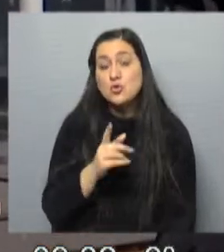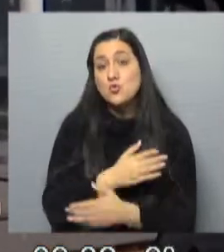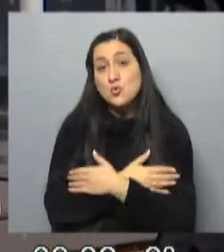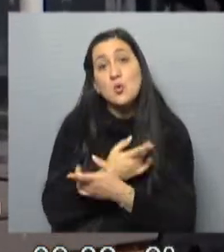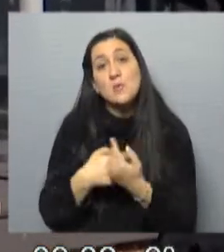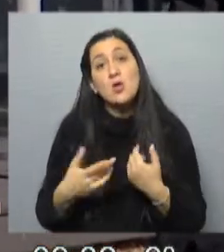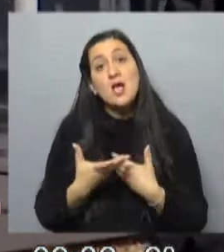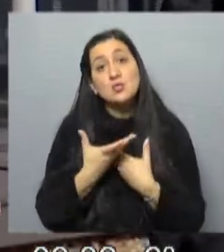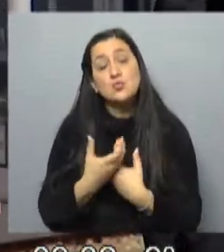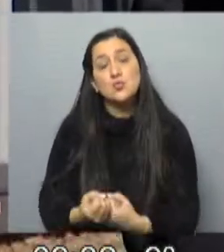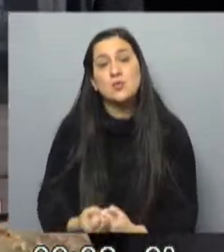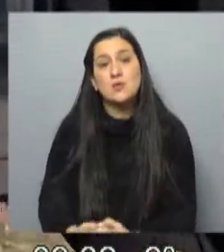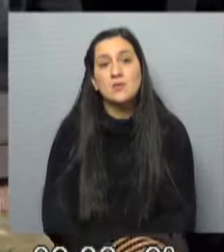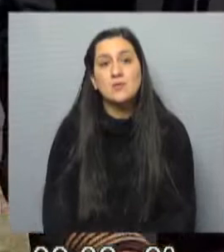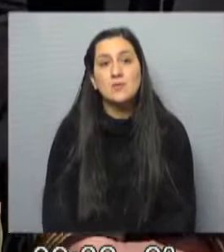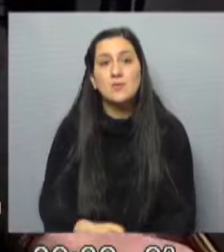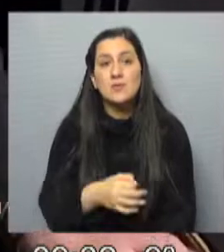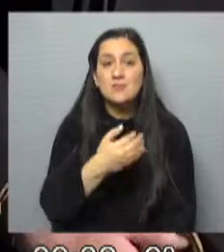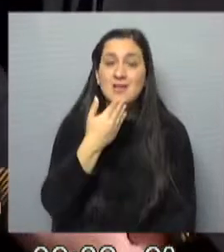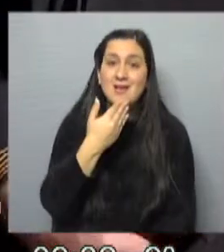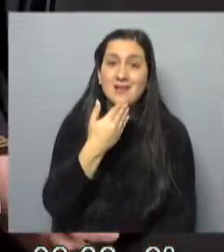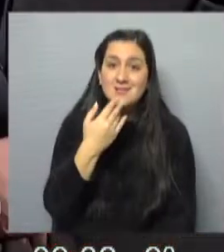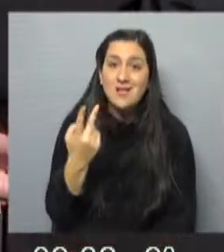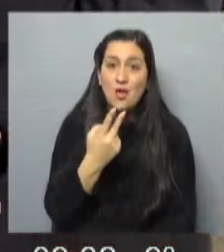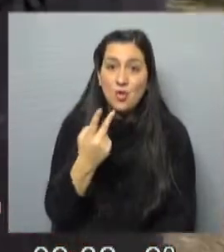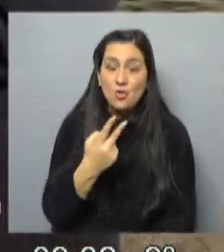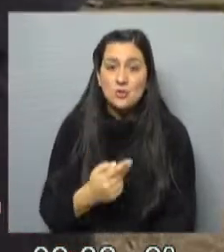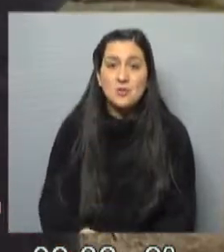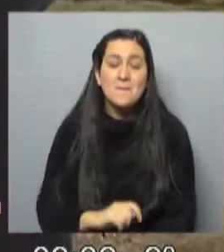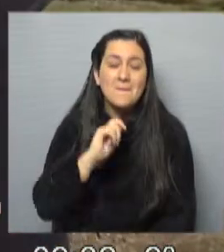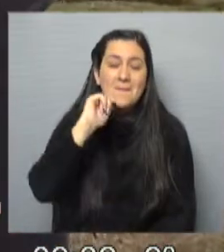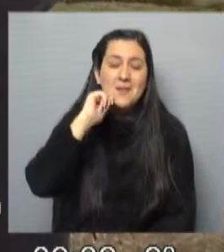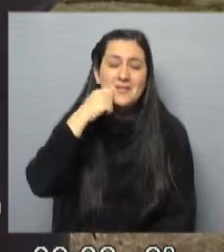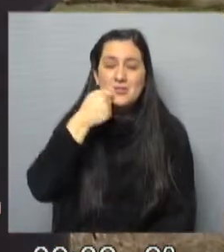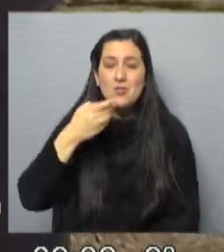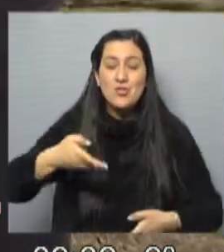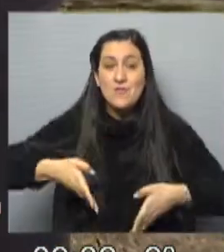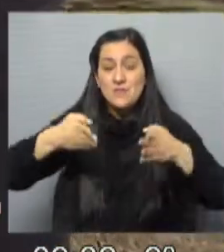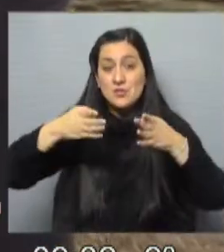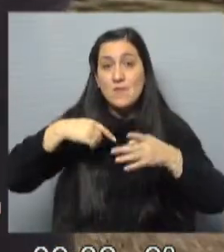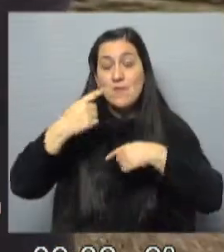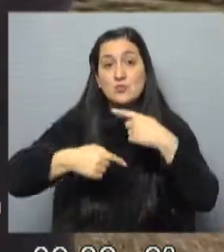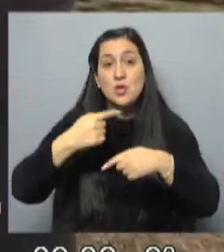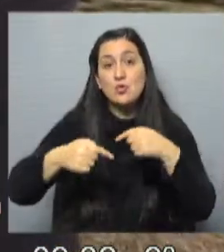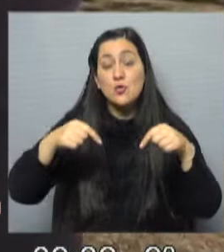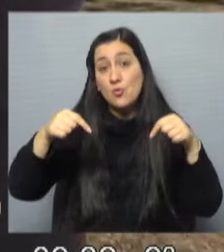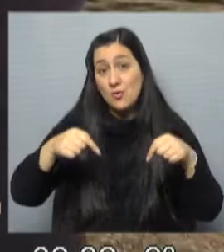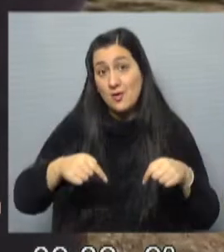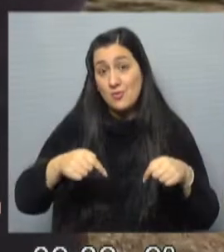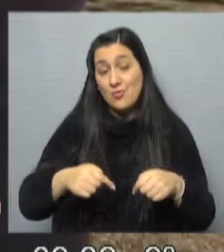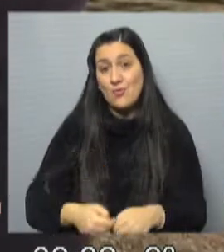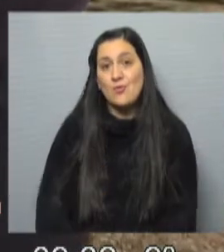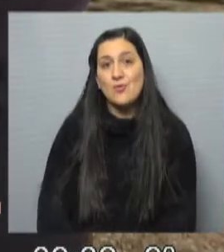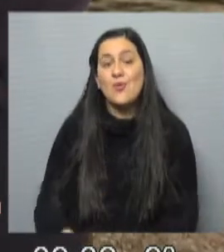ayuda. Agradecemos a los dos por atendernos en este precioso edificio y, bueno, vamos a seguir con esto, compañeros